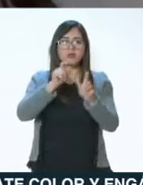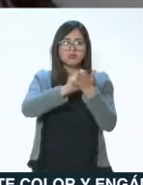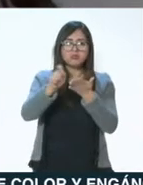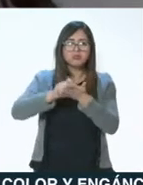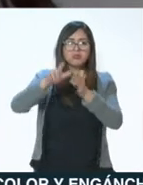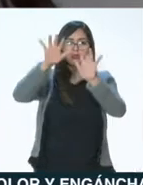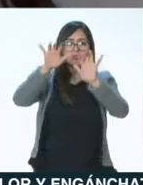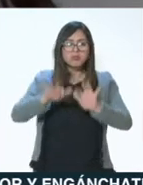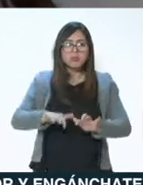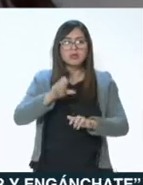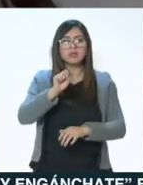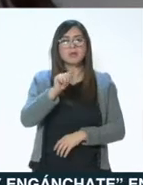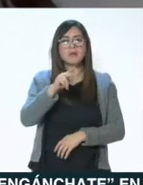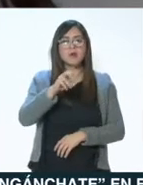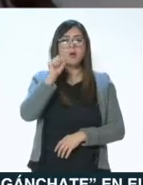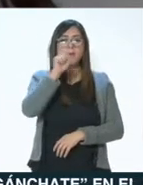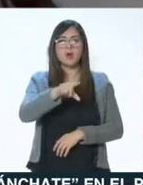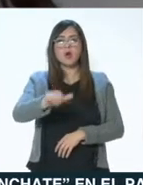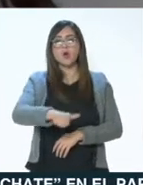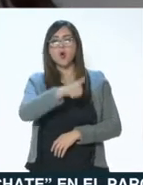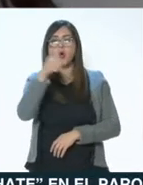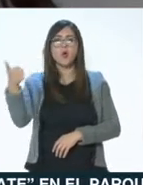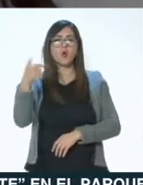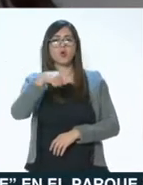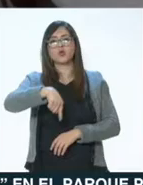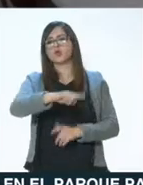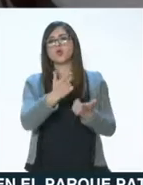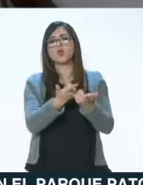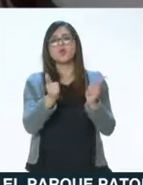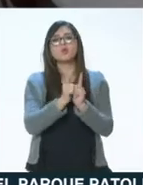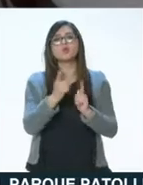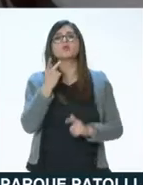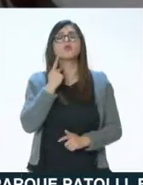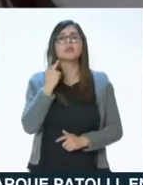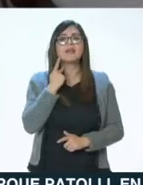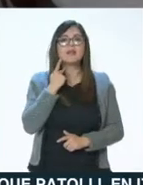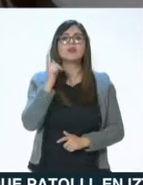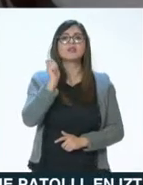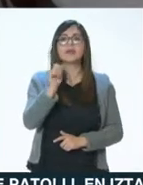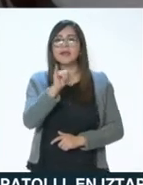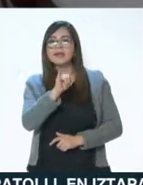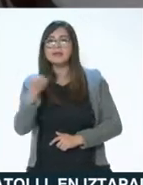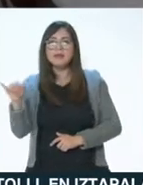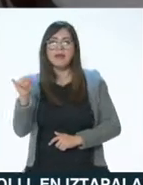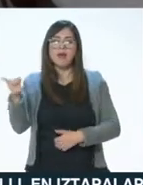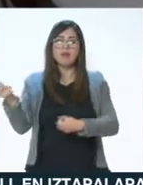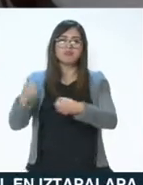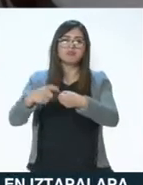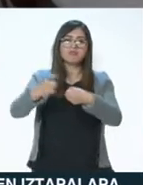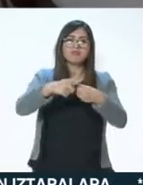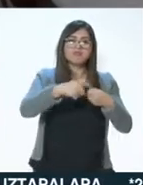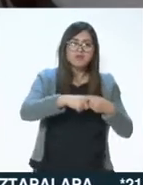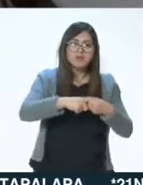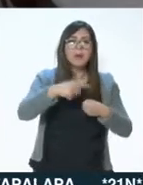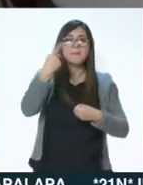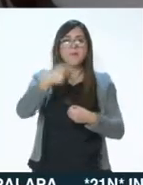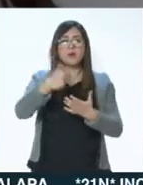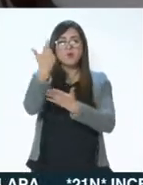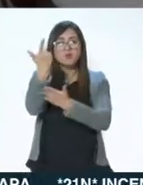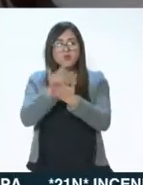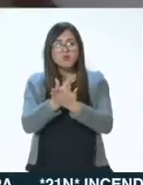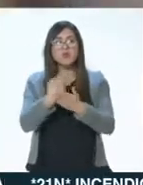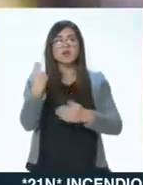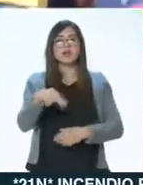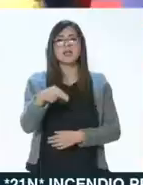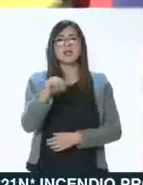Morena pertenece junto con muchos otros partidos de izquierda latinoamericana, y en donde claramente se dice, dado el acoso del